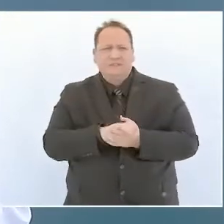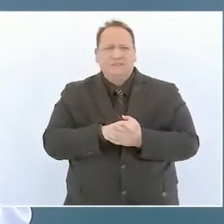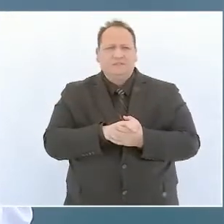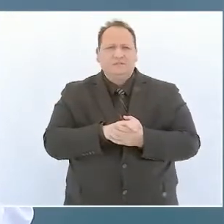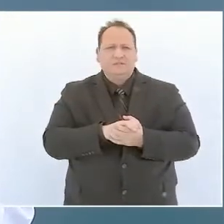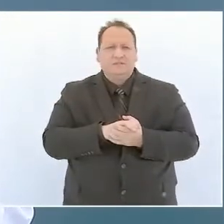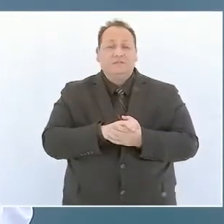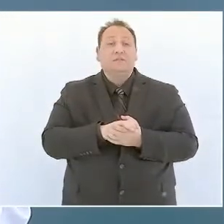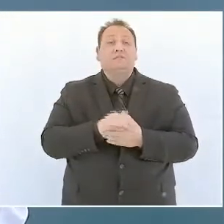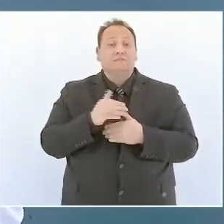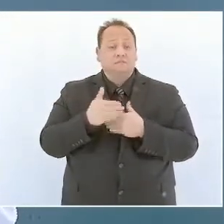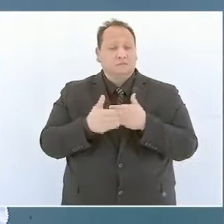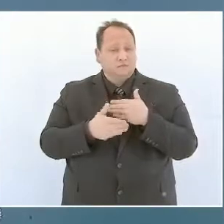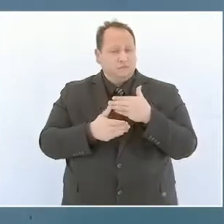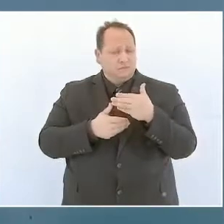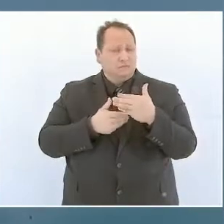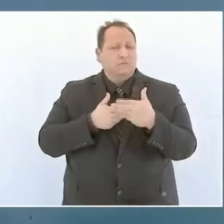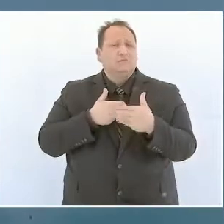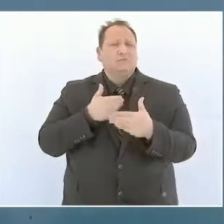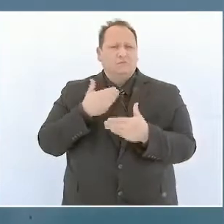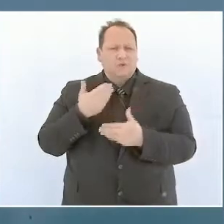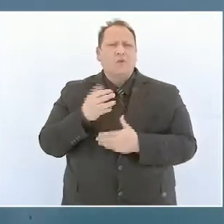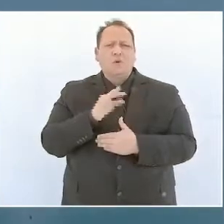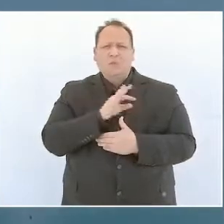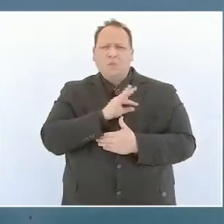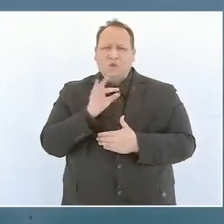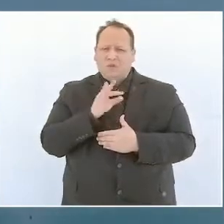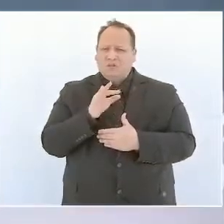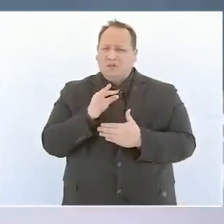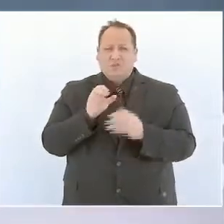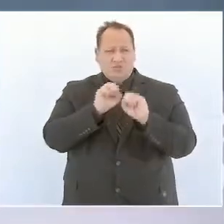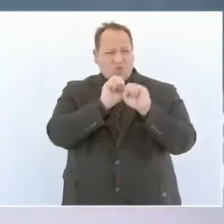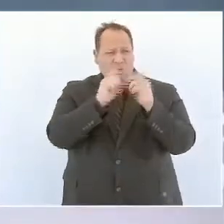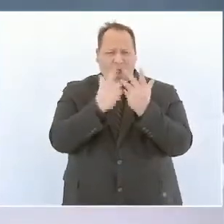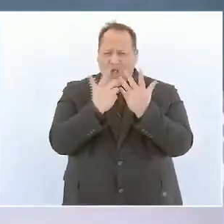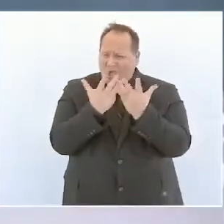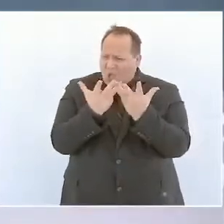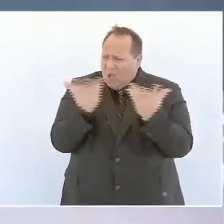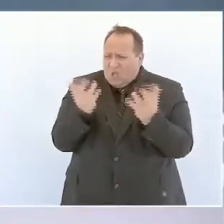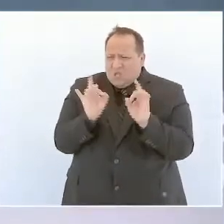hubiese habido un estallido social.